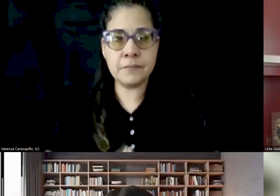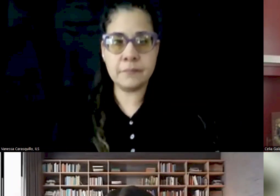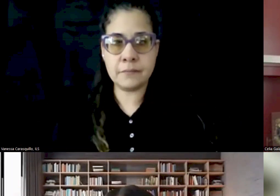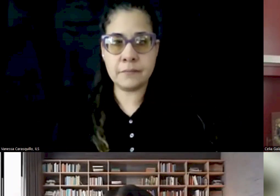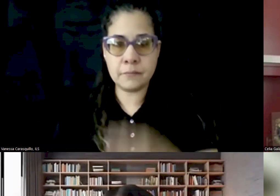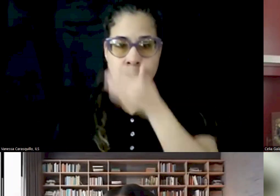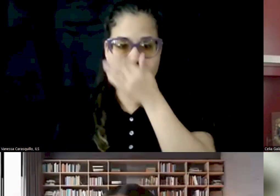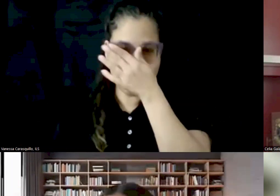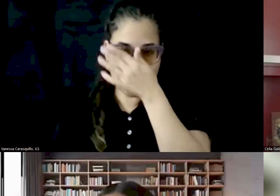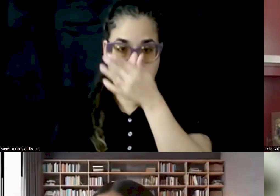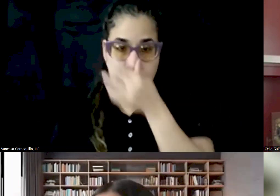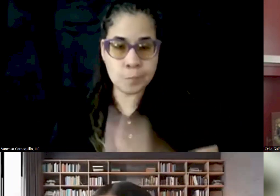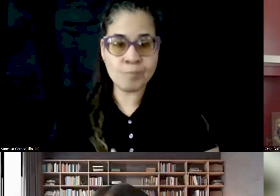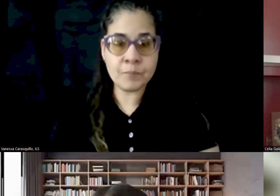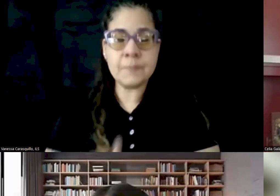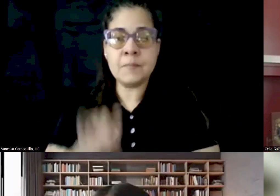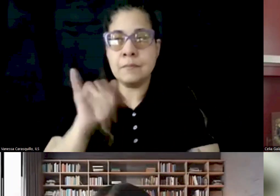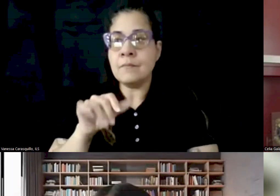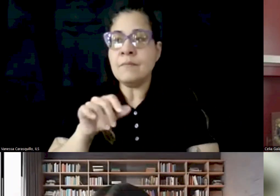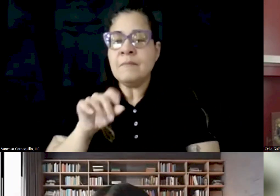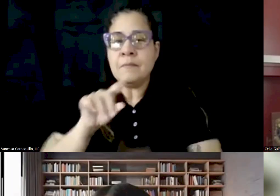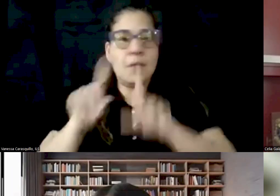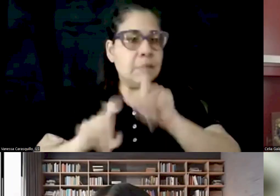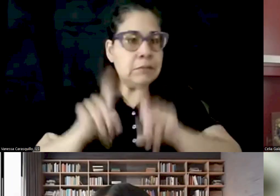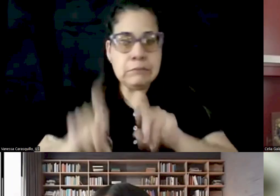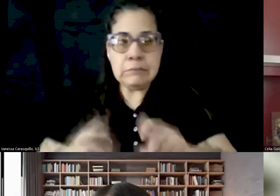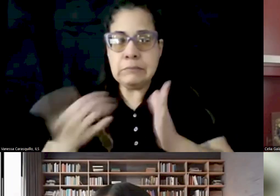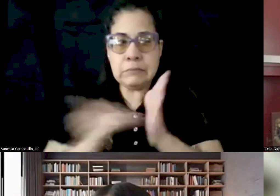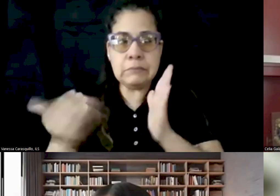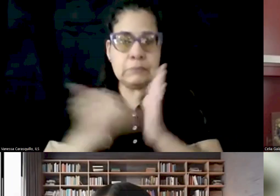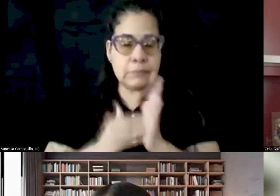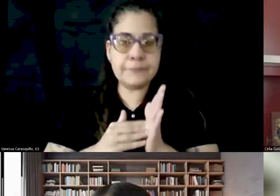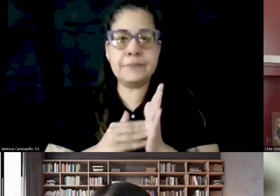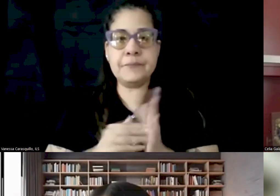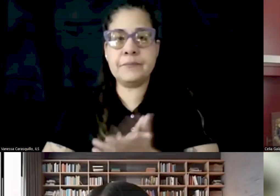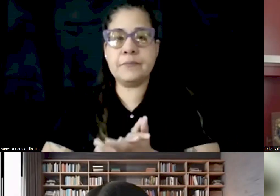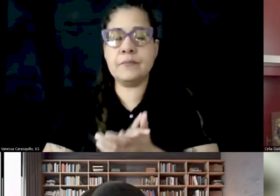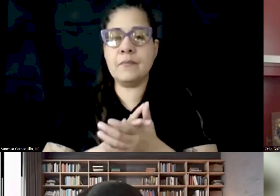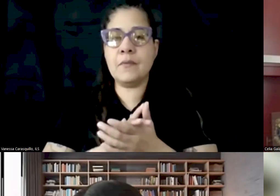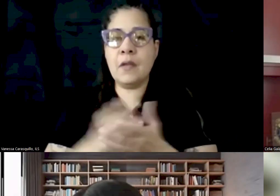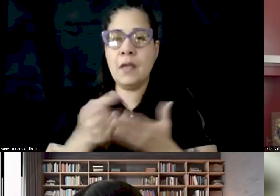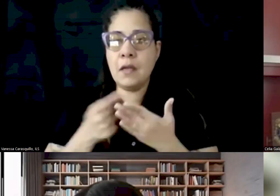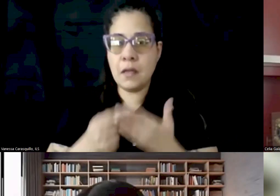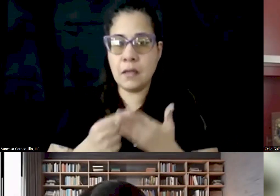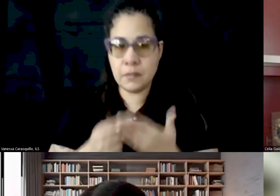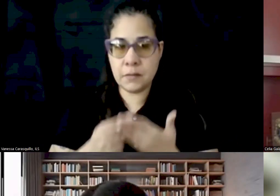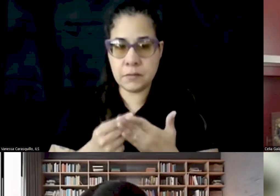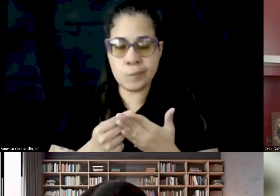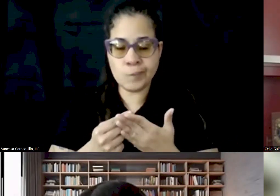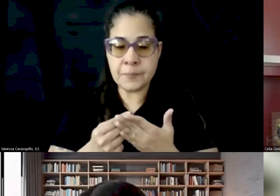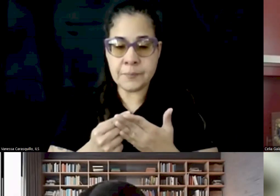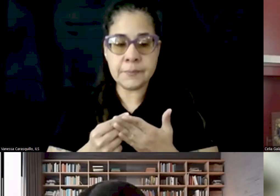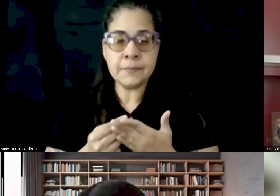Esa es una pregunta bien frecuente. Depende de qué condición estamos hablando. Hay unas indicaciones